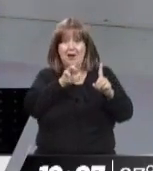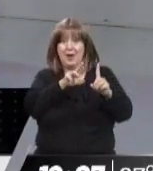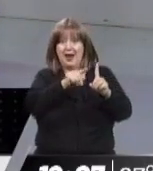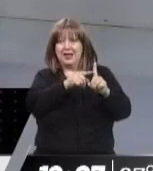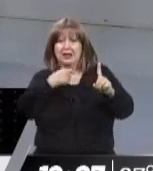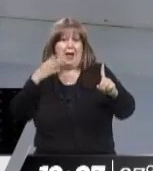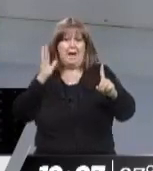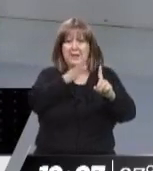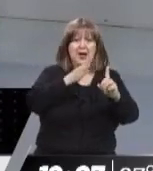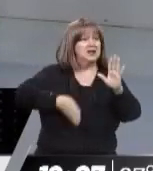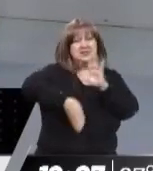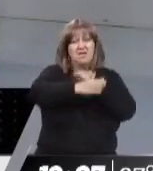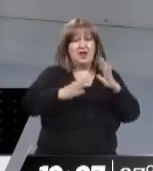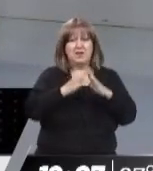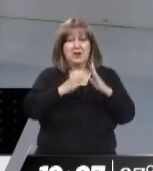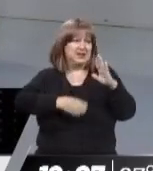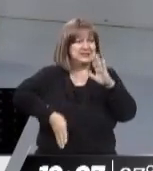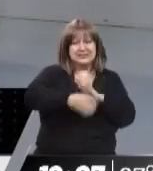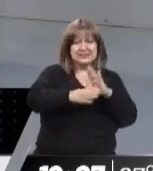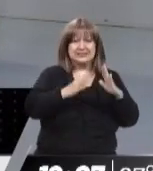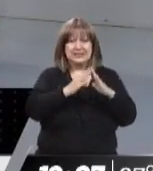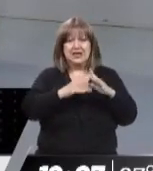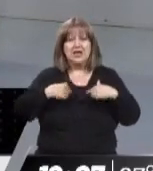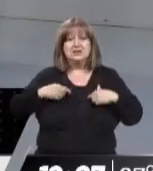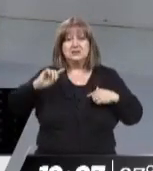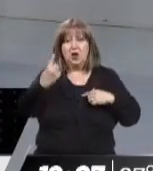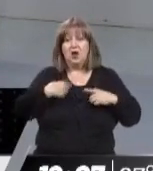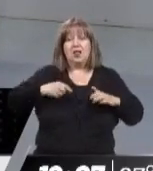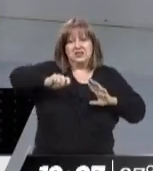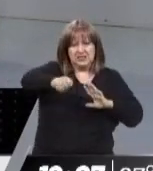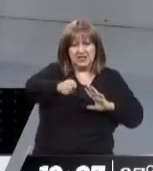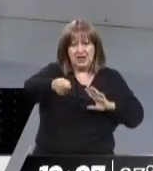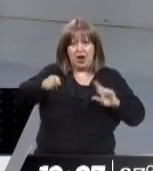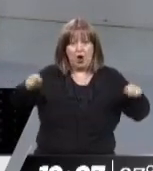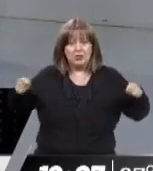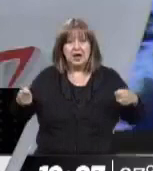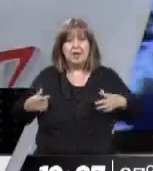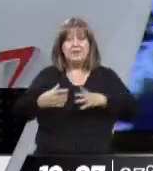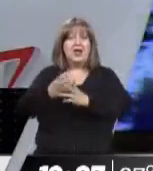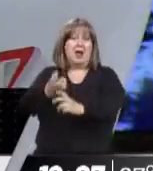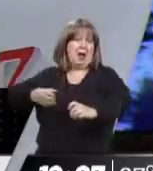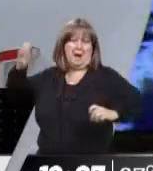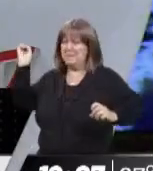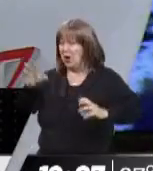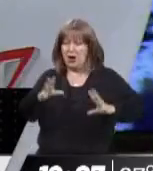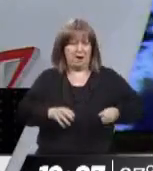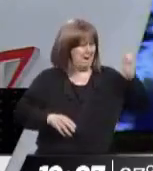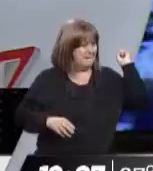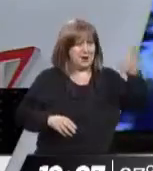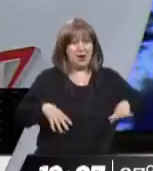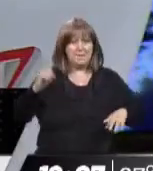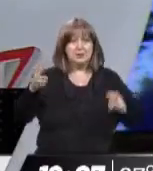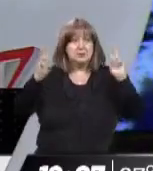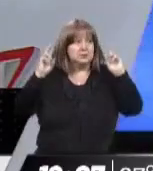de allí la echa también a la hermana de la vivienda y se queda ella en el interior de la misma. Comienza a arrojar algunos elementos, allí es